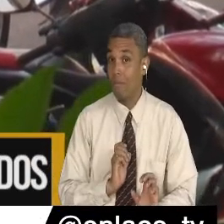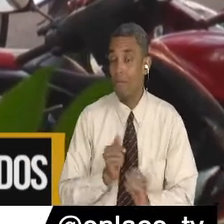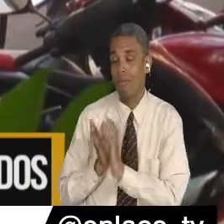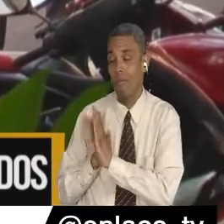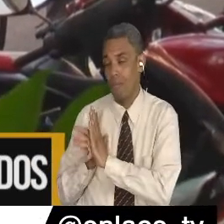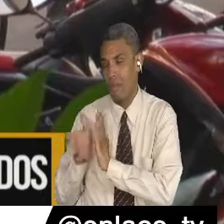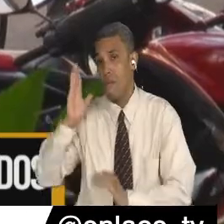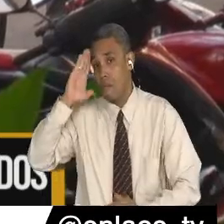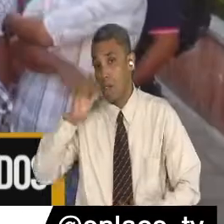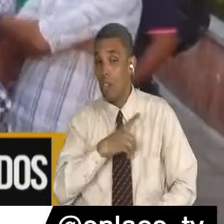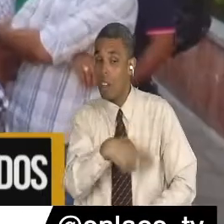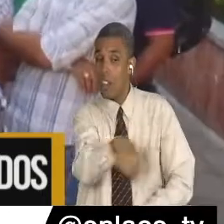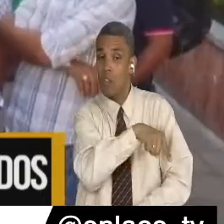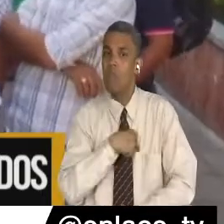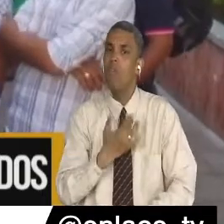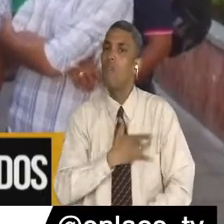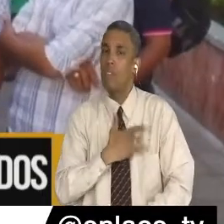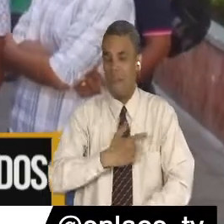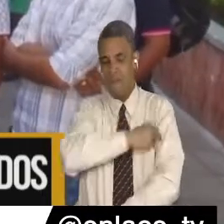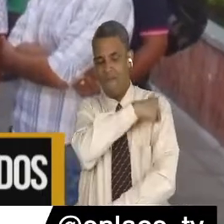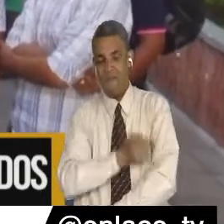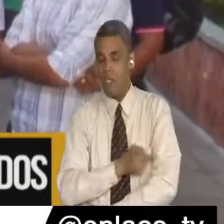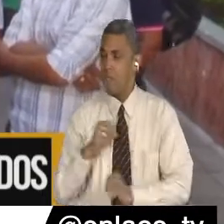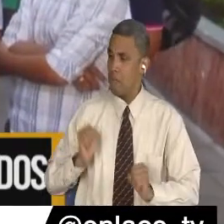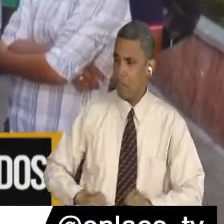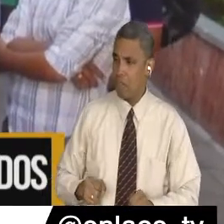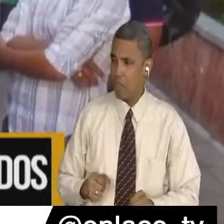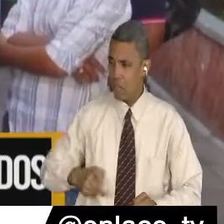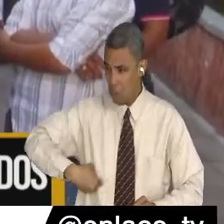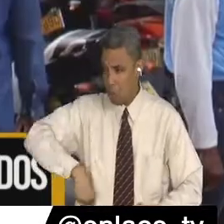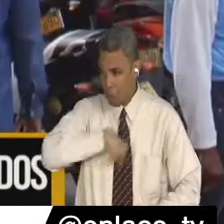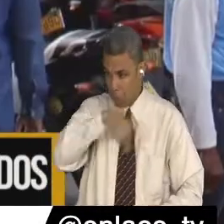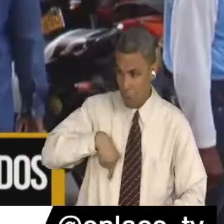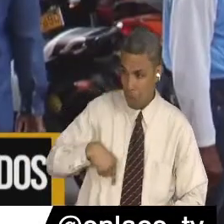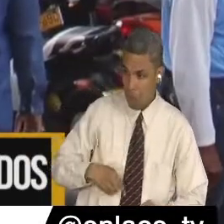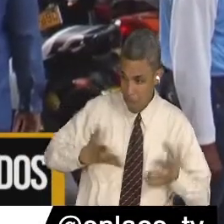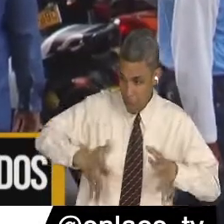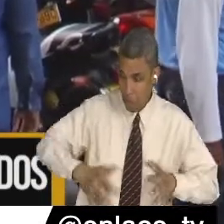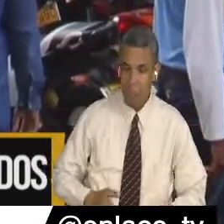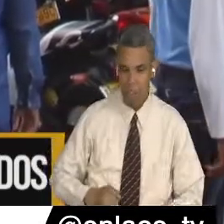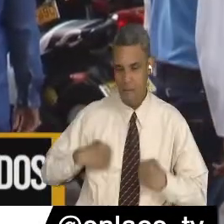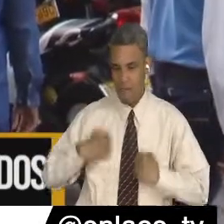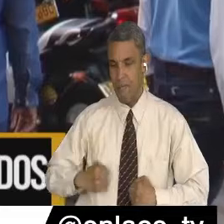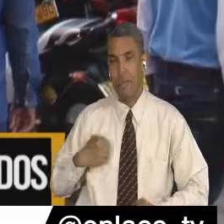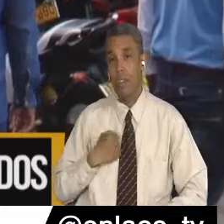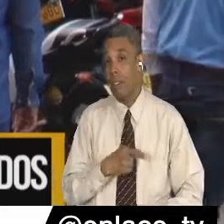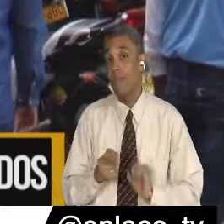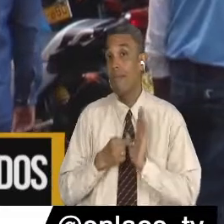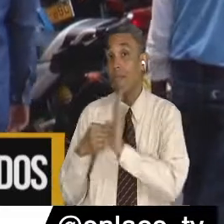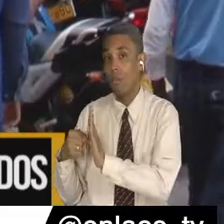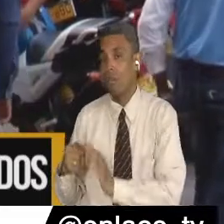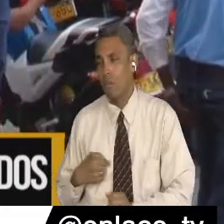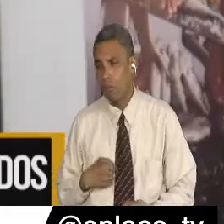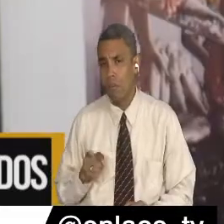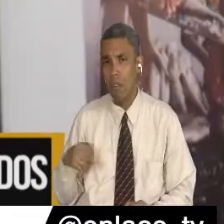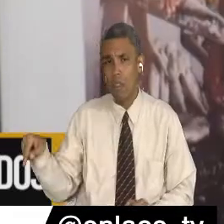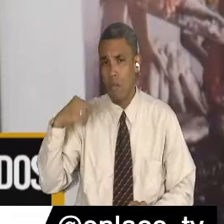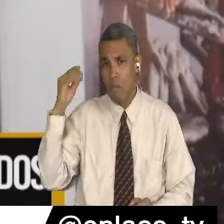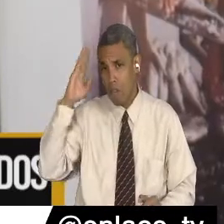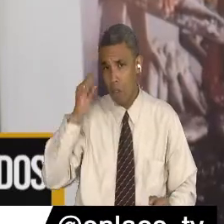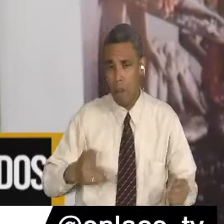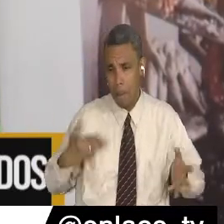pleno comercio. Ellos dicen, no, estamos actuando, no estamos negando la actuación, y la eficacia de las autoridades. Lo que estamos diciendo es que